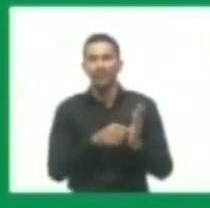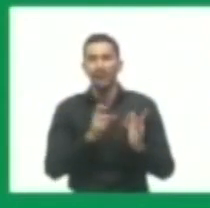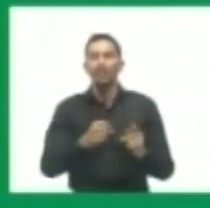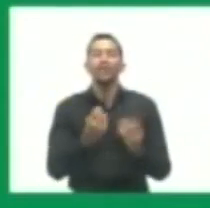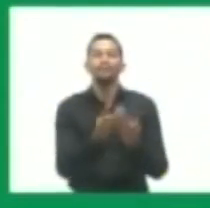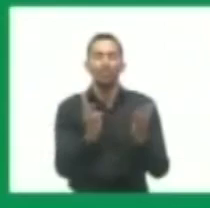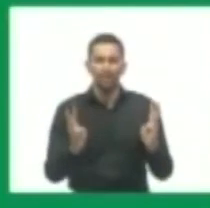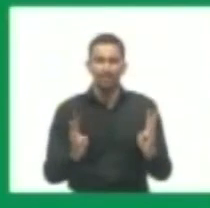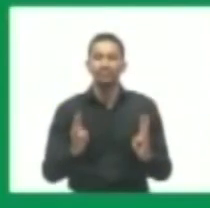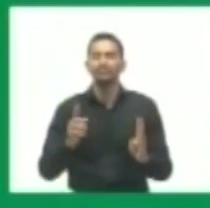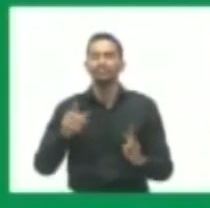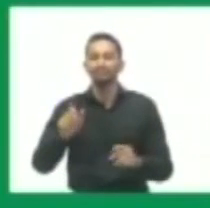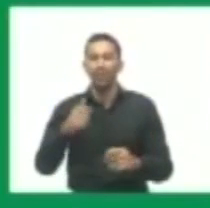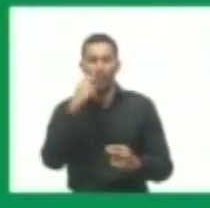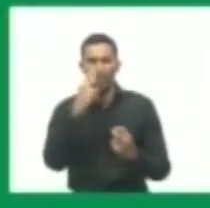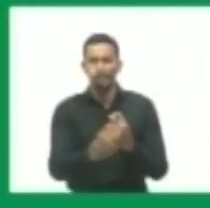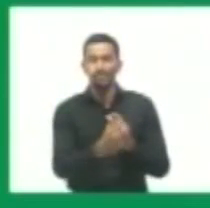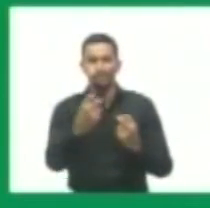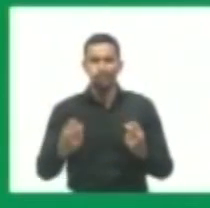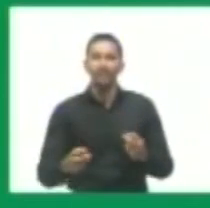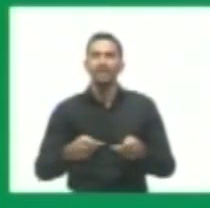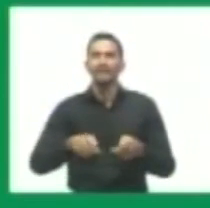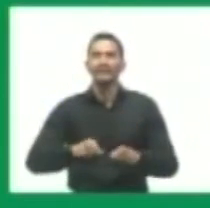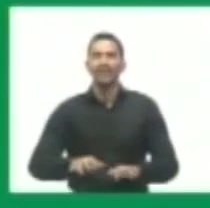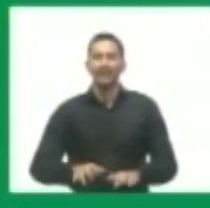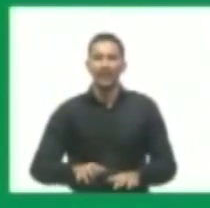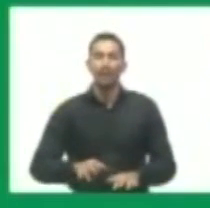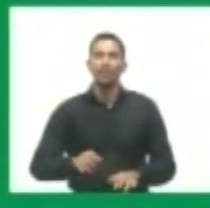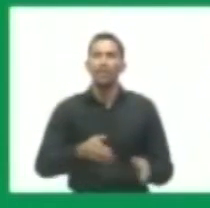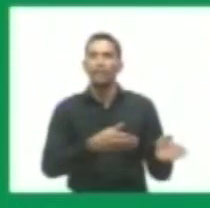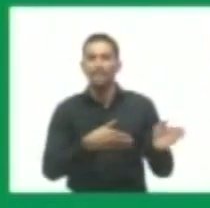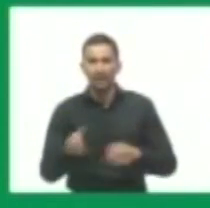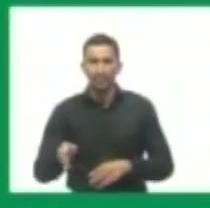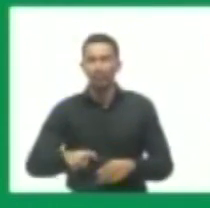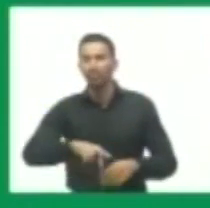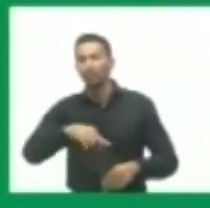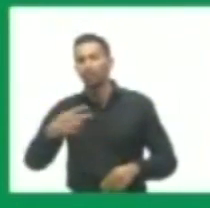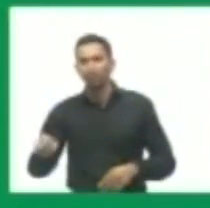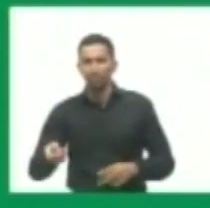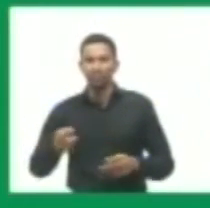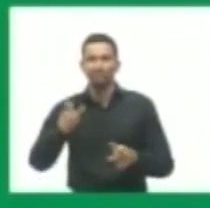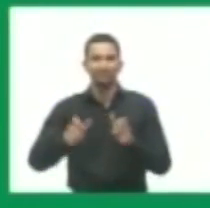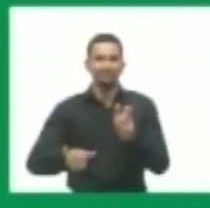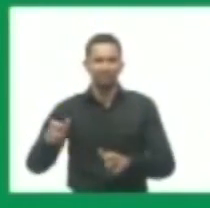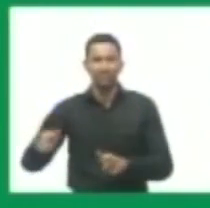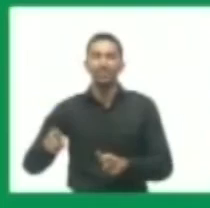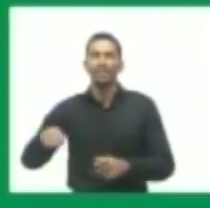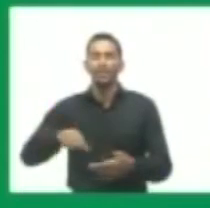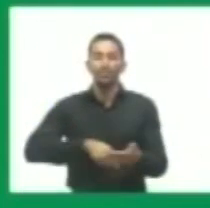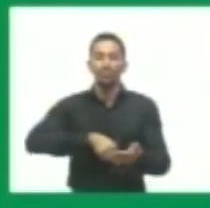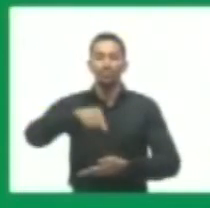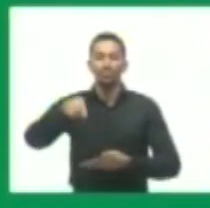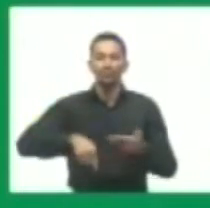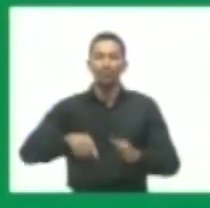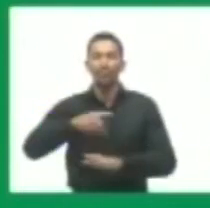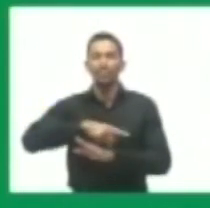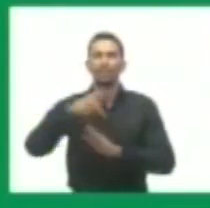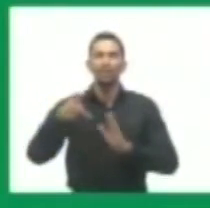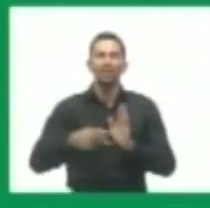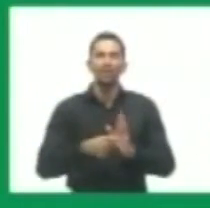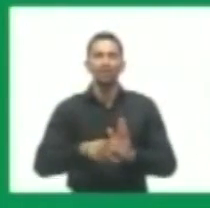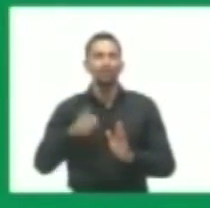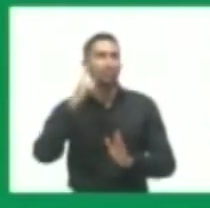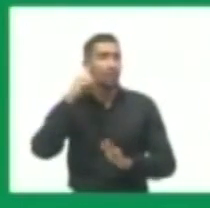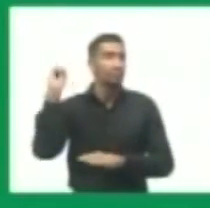esta hora son el exalcalde y actual secretario de Planeación de Morroa, Ader Mogollón, y el contratista de un proyecto de la compra de alarmas comunitarias por